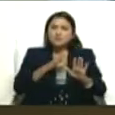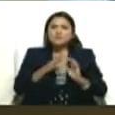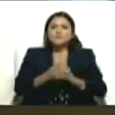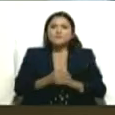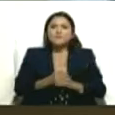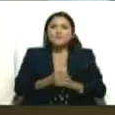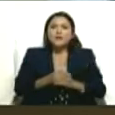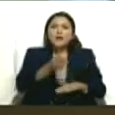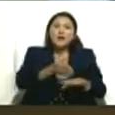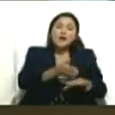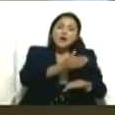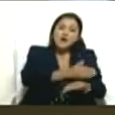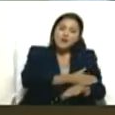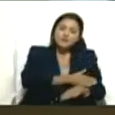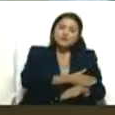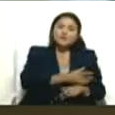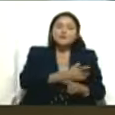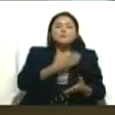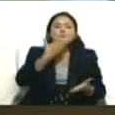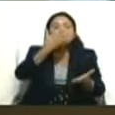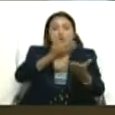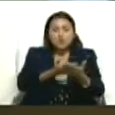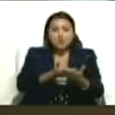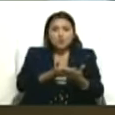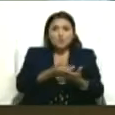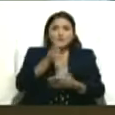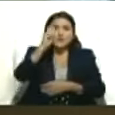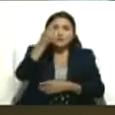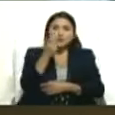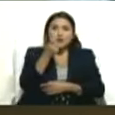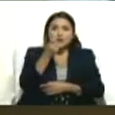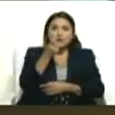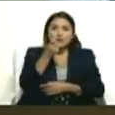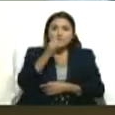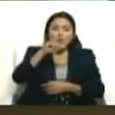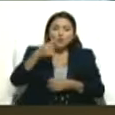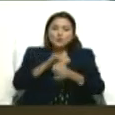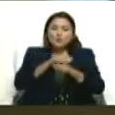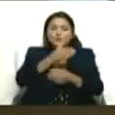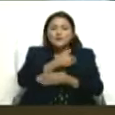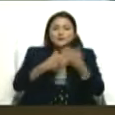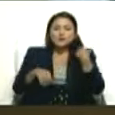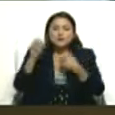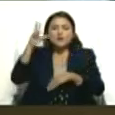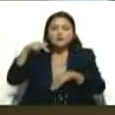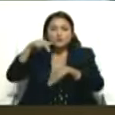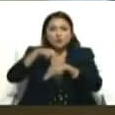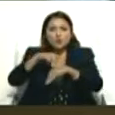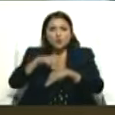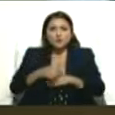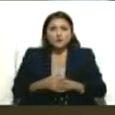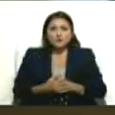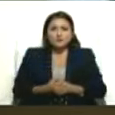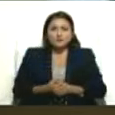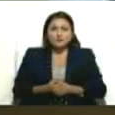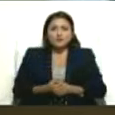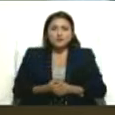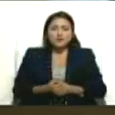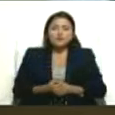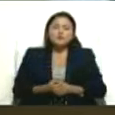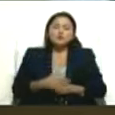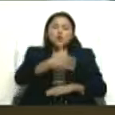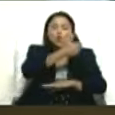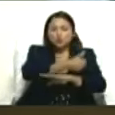interpuesta por el diputado Jorge Rodríguez Gómez, presidente de la Asamblea Nacional, su junta